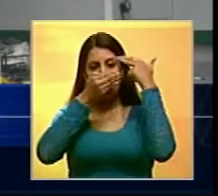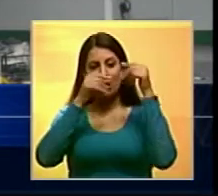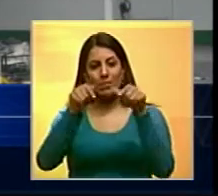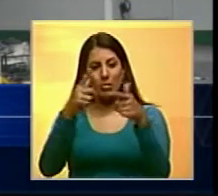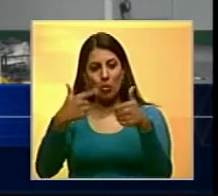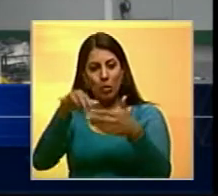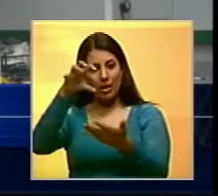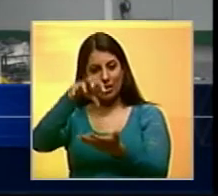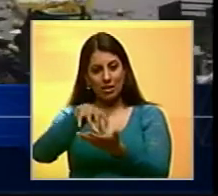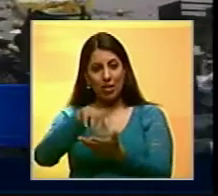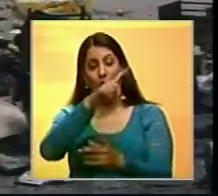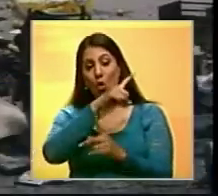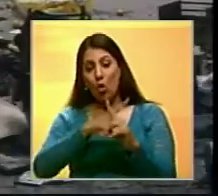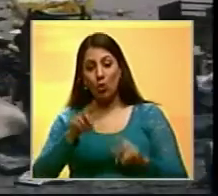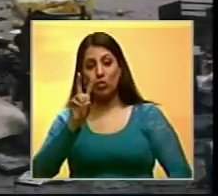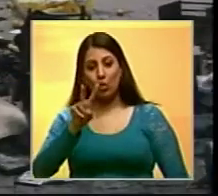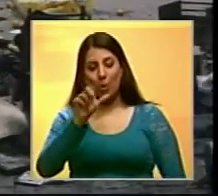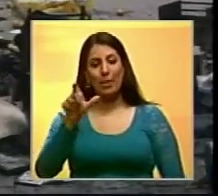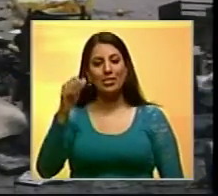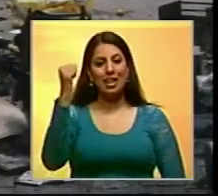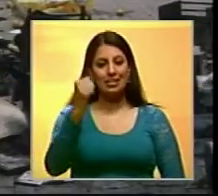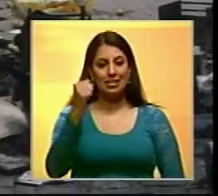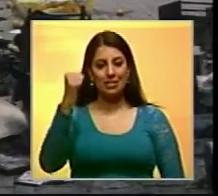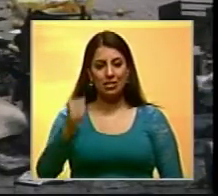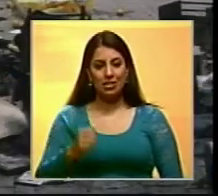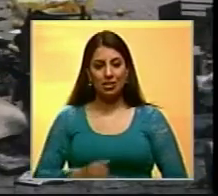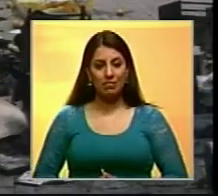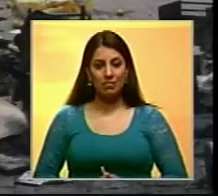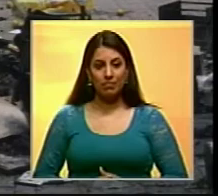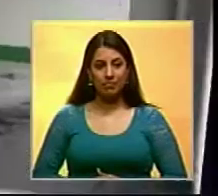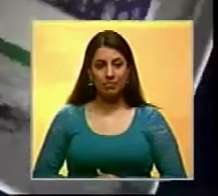ese estado. Los otros 2 fueron asesinados.